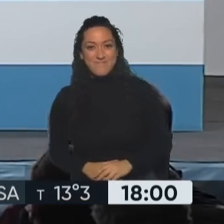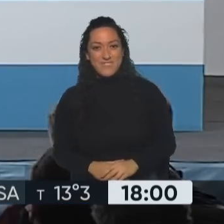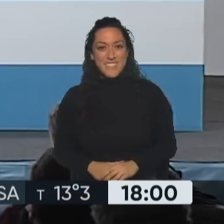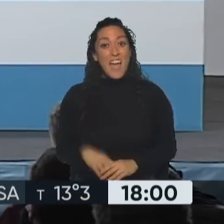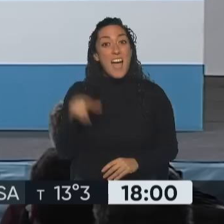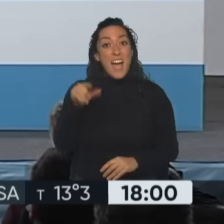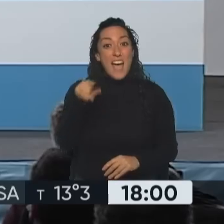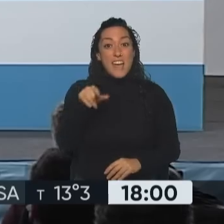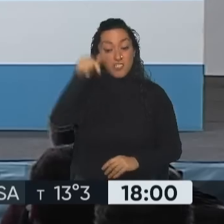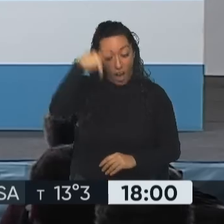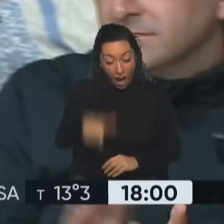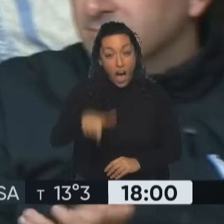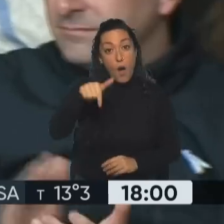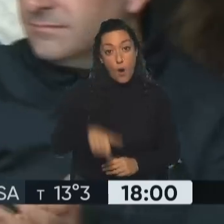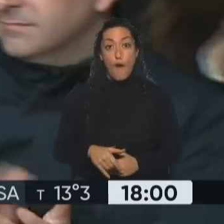Esto es hoy